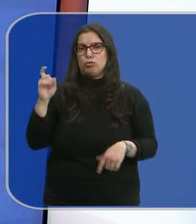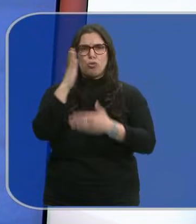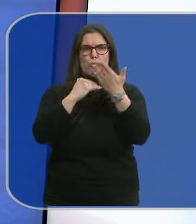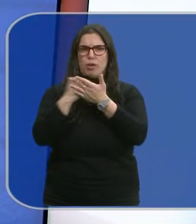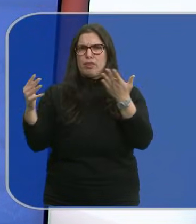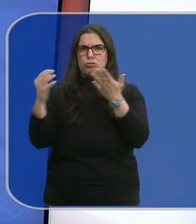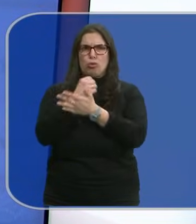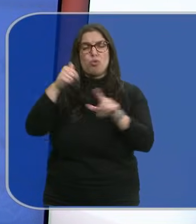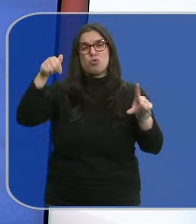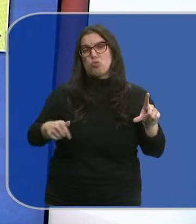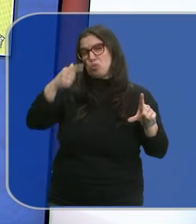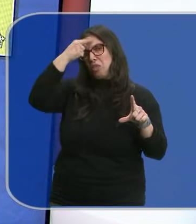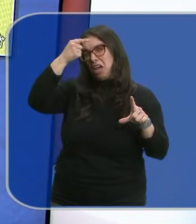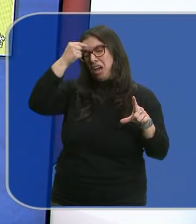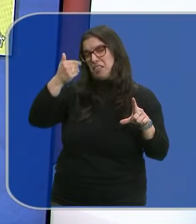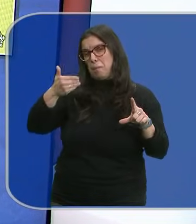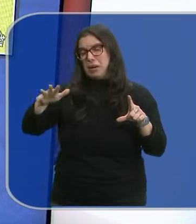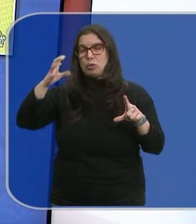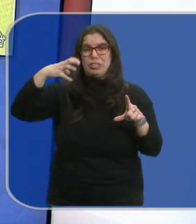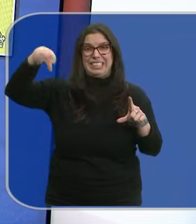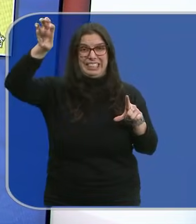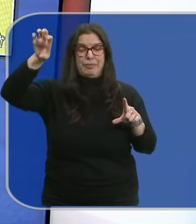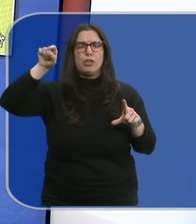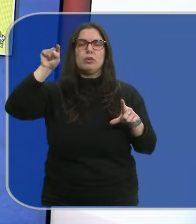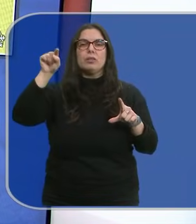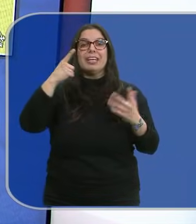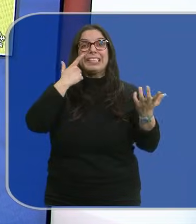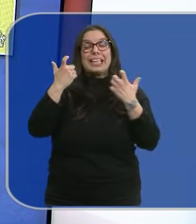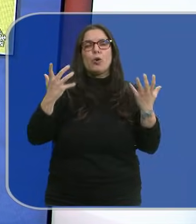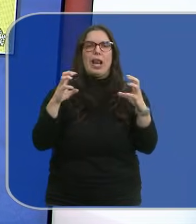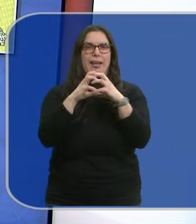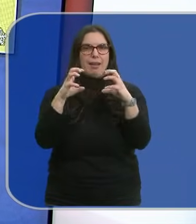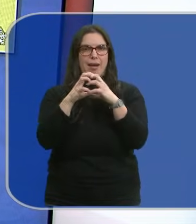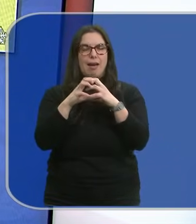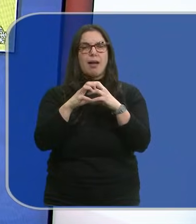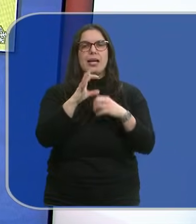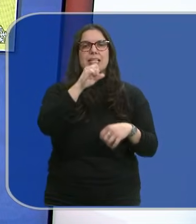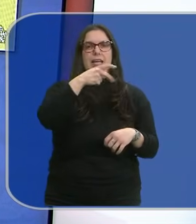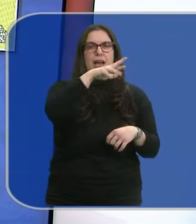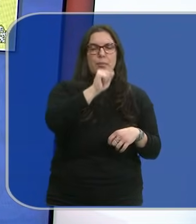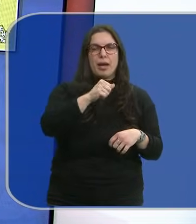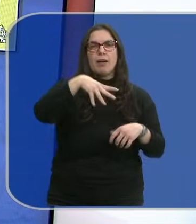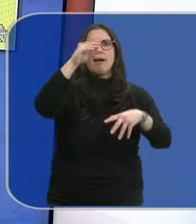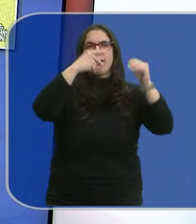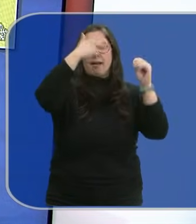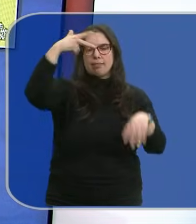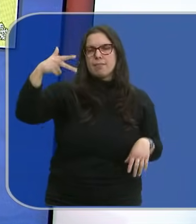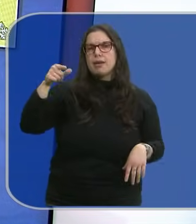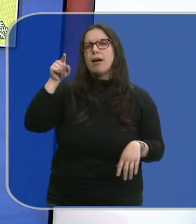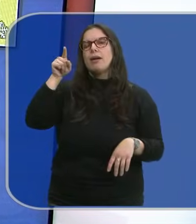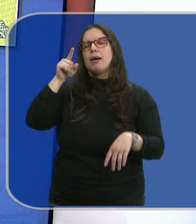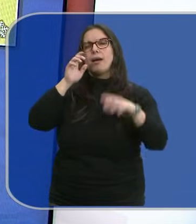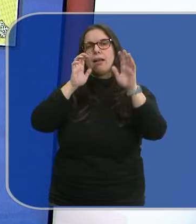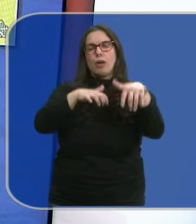la comunidad, salvo en el sur de Ávila y en Treviño, destacando sobre todo esos avisos naranjas en Sanabria, en la Cantábrica leonesa y también en las zonas de